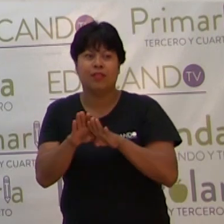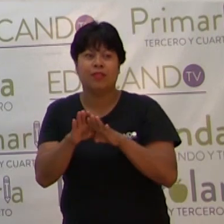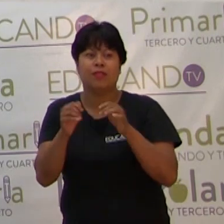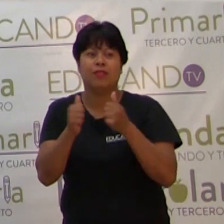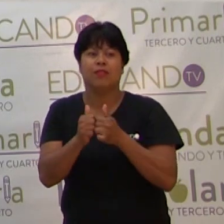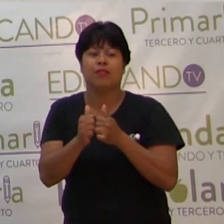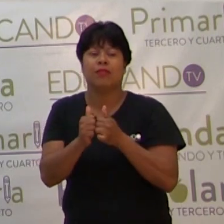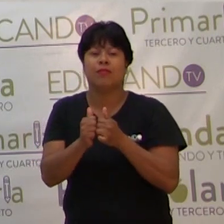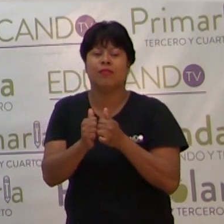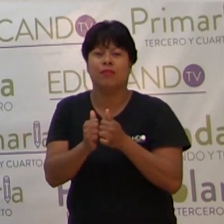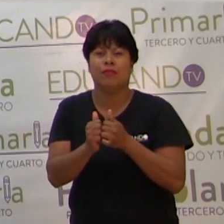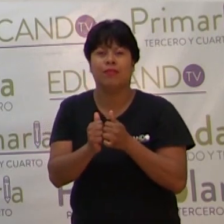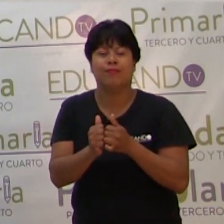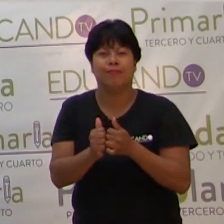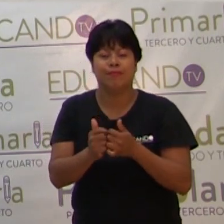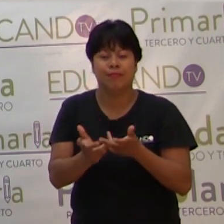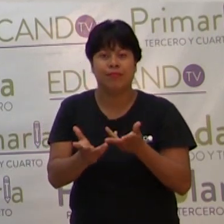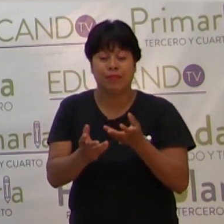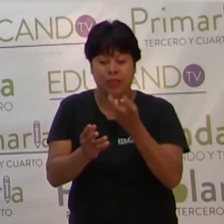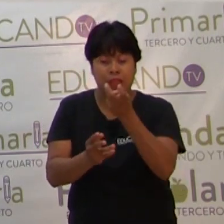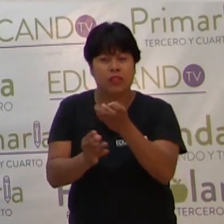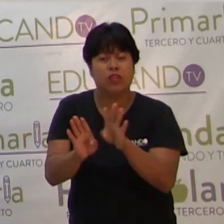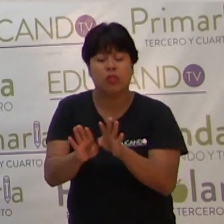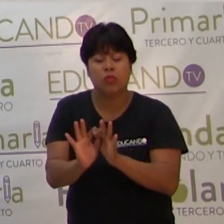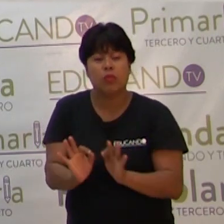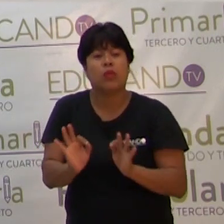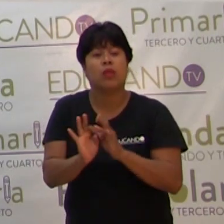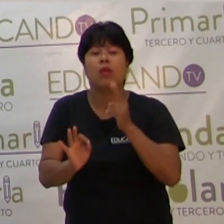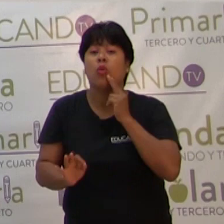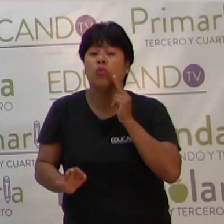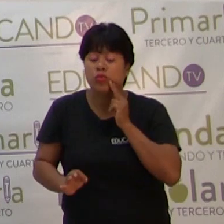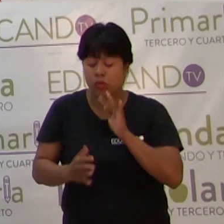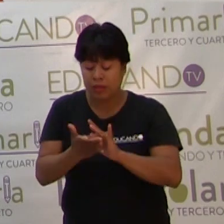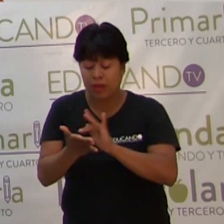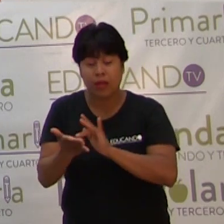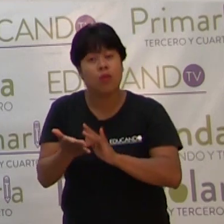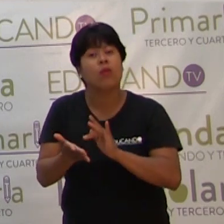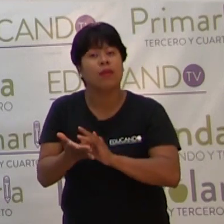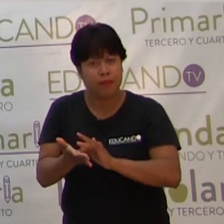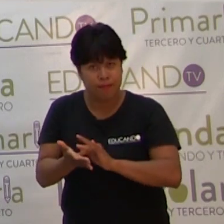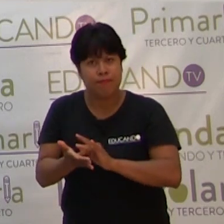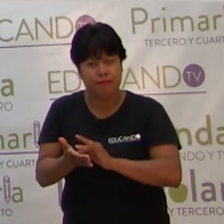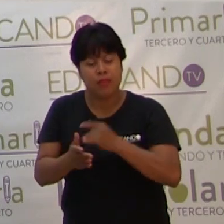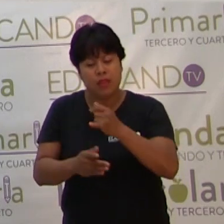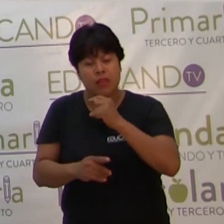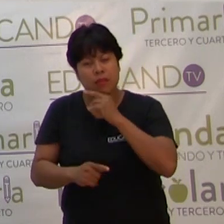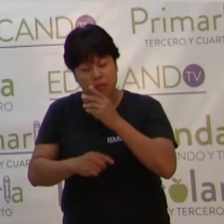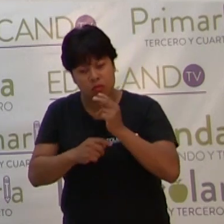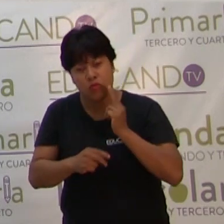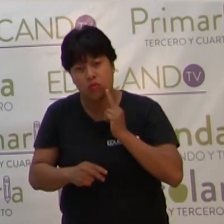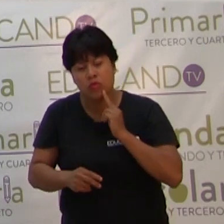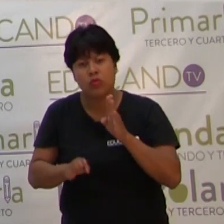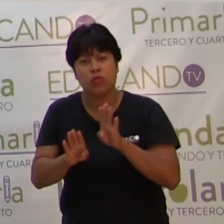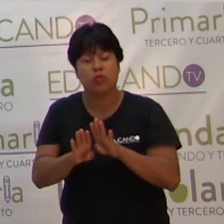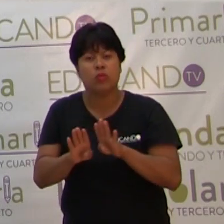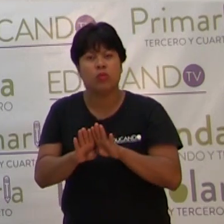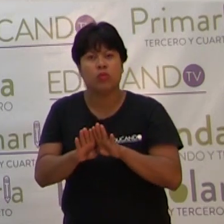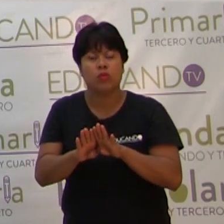con la importancia o el uso que tiene el que